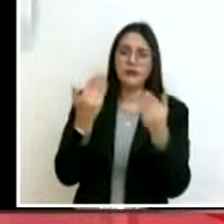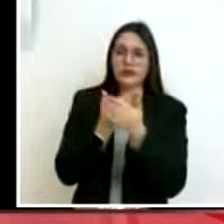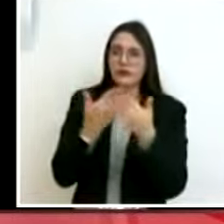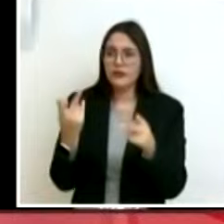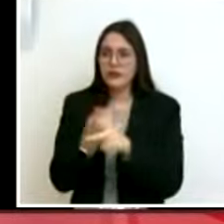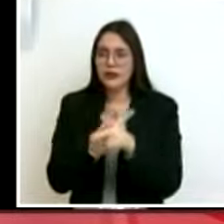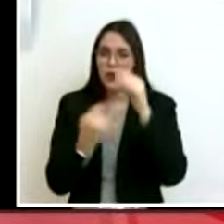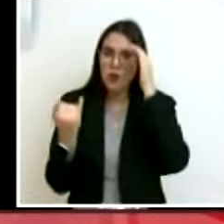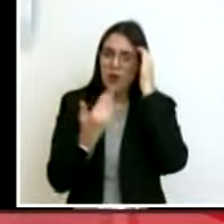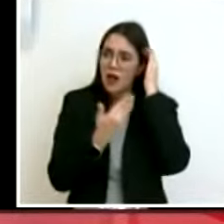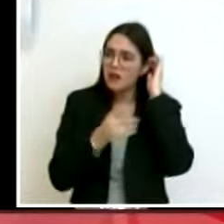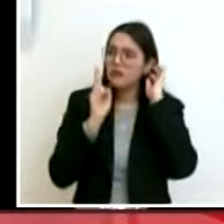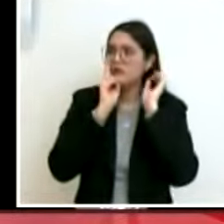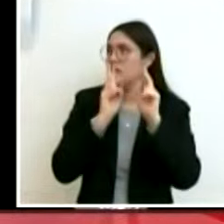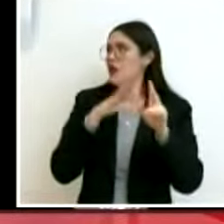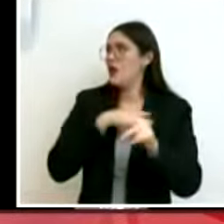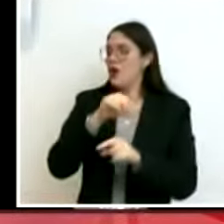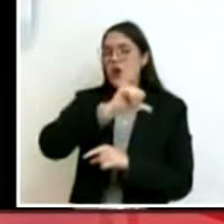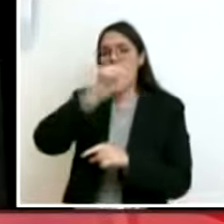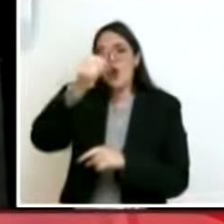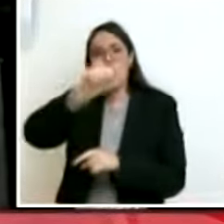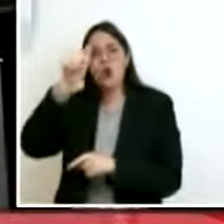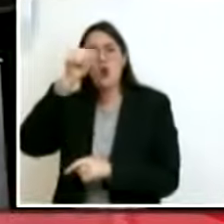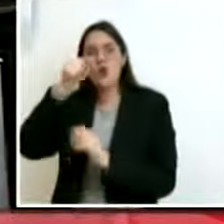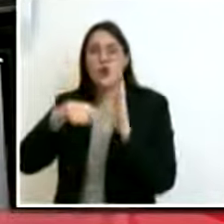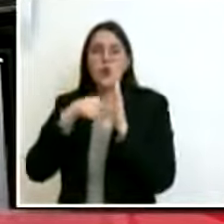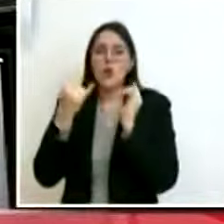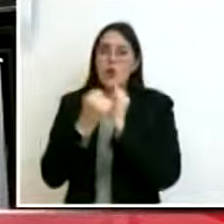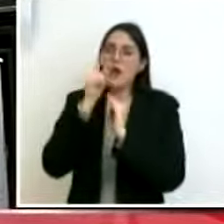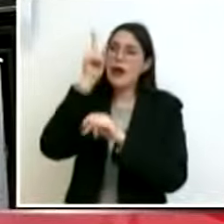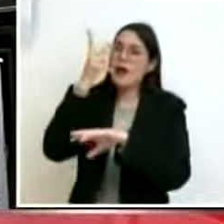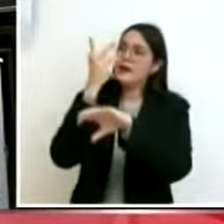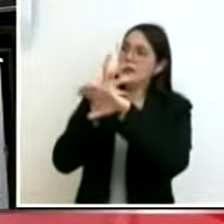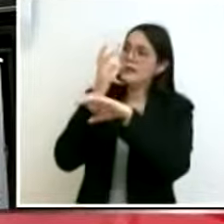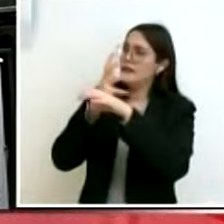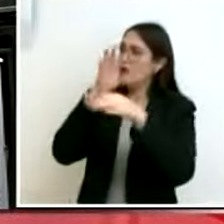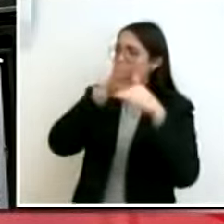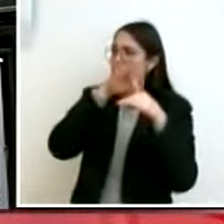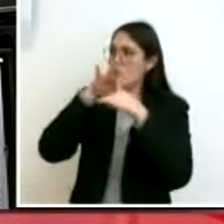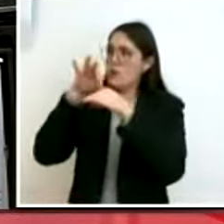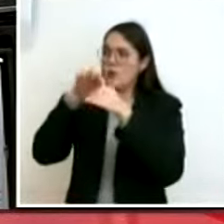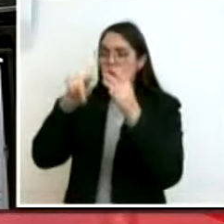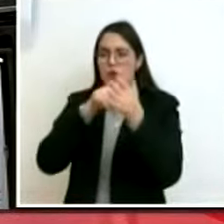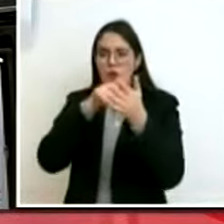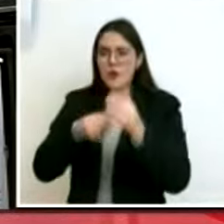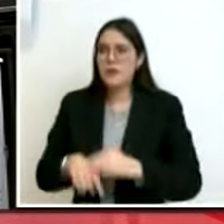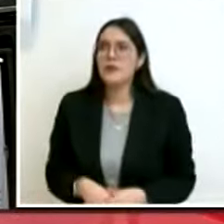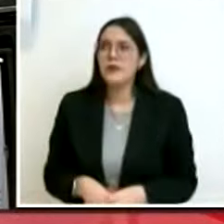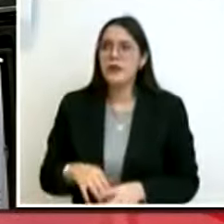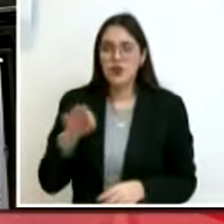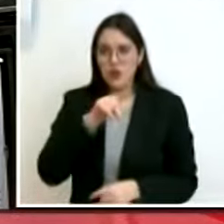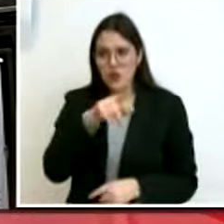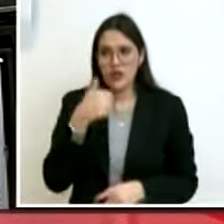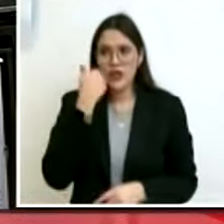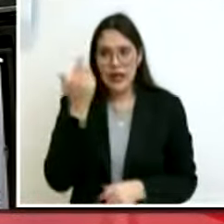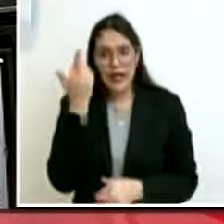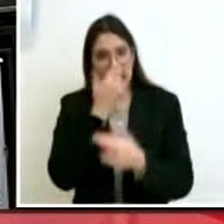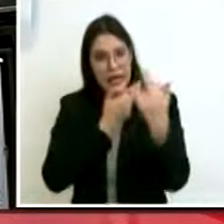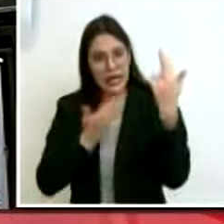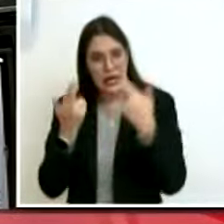ahora también hay elecciones en Estados Unidos. Y si quieren analizar y revisar las